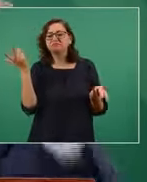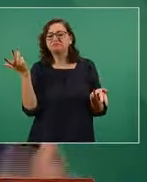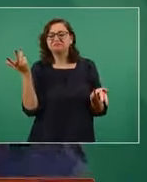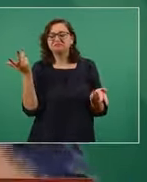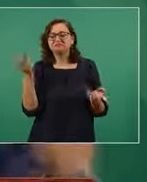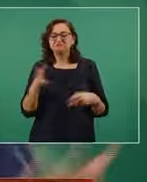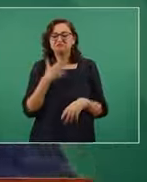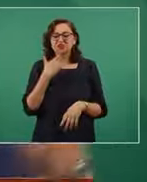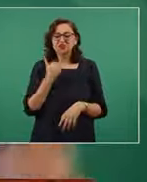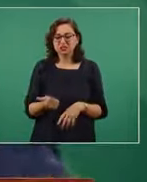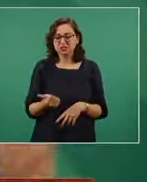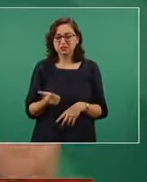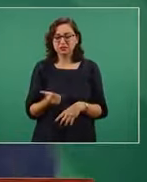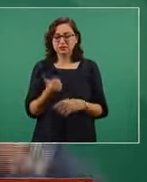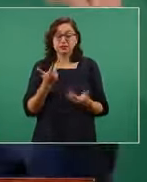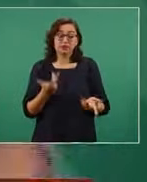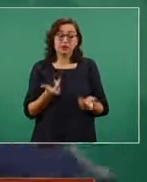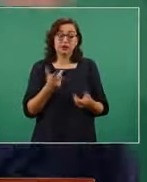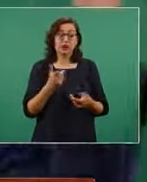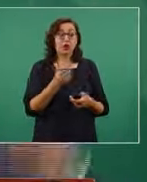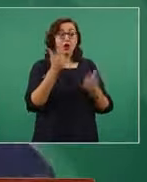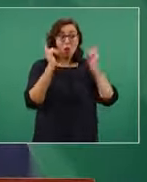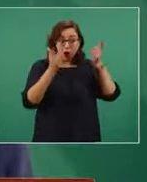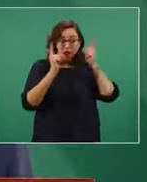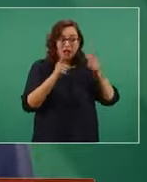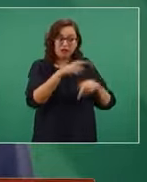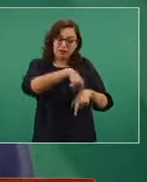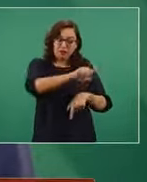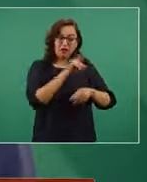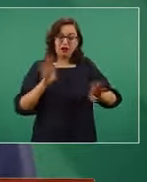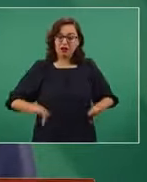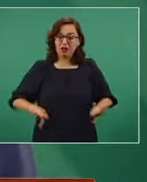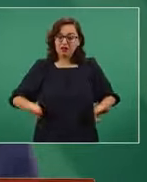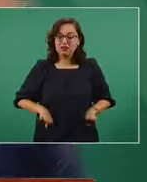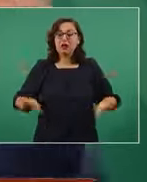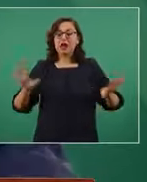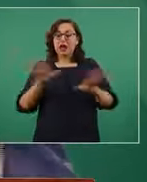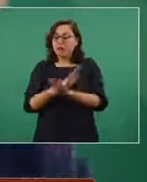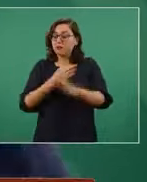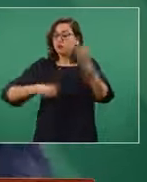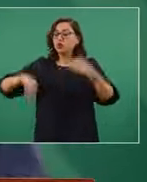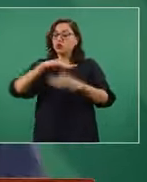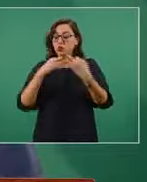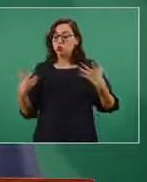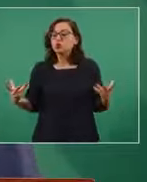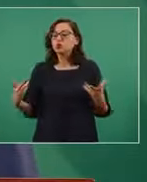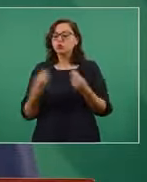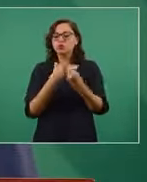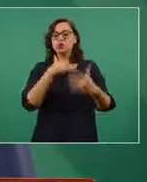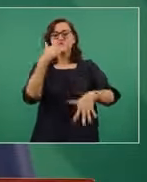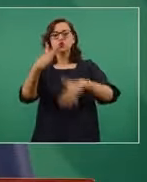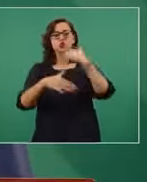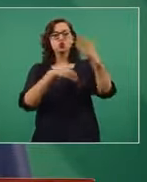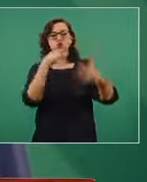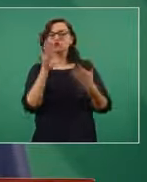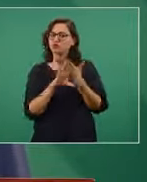que todos tenemos que contribuir para que no haya corrupción y poner por delante la verdad,